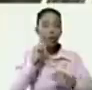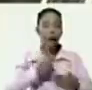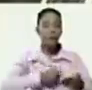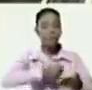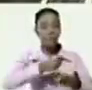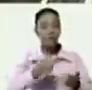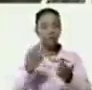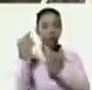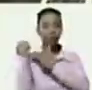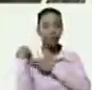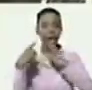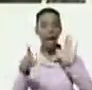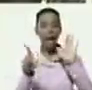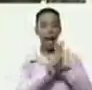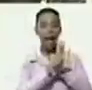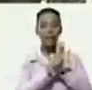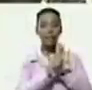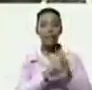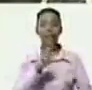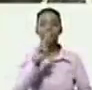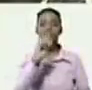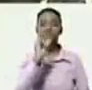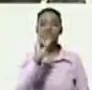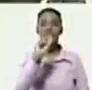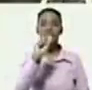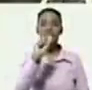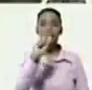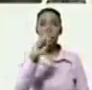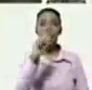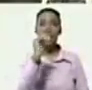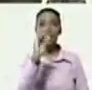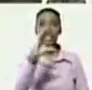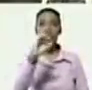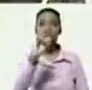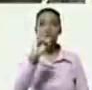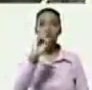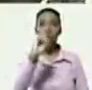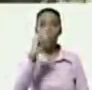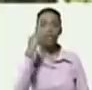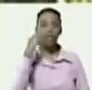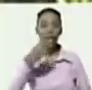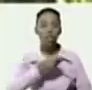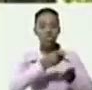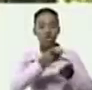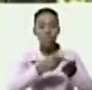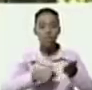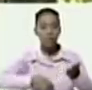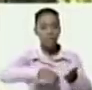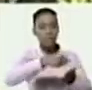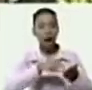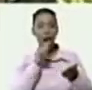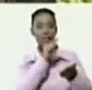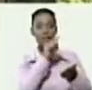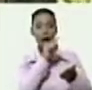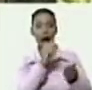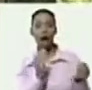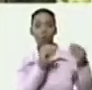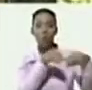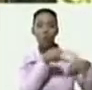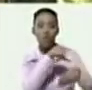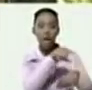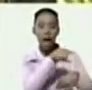la ley de armisticio y el decreto de regularización de la guerra? Documentos firmados allí. Y Bolívar y